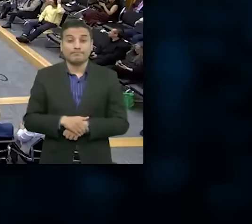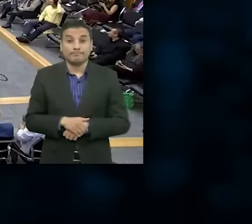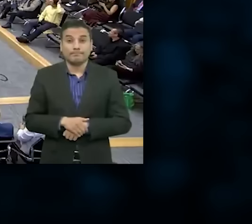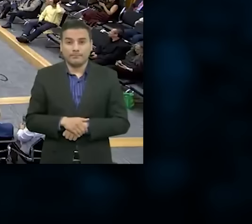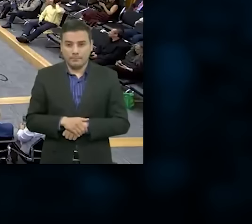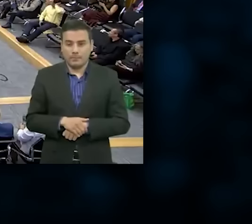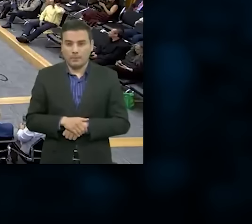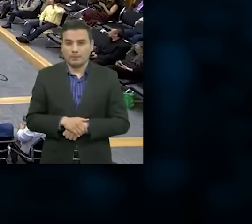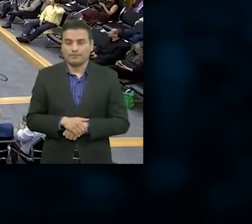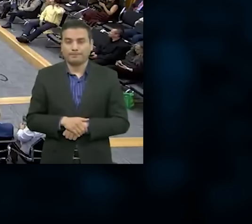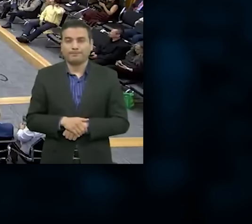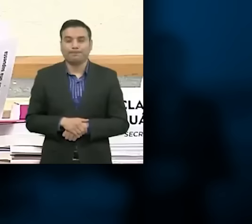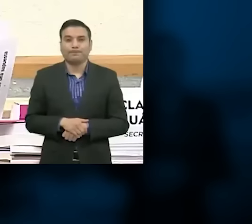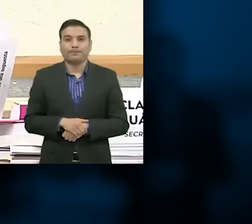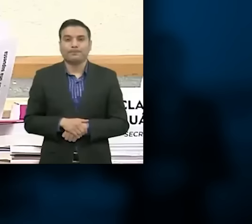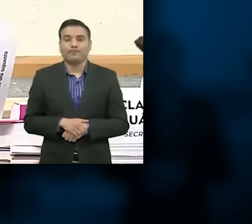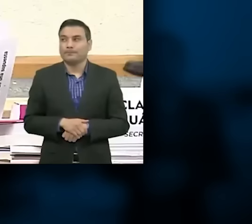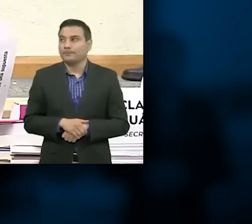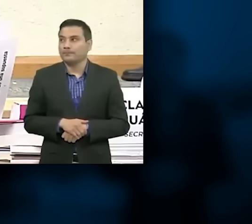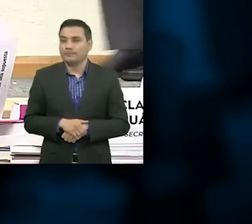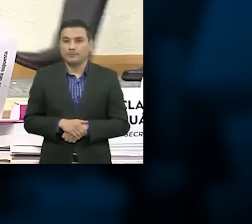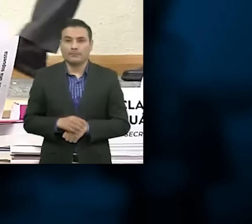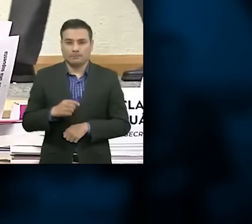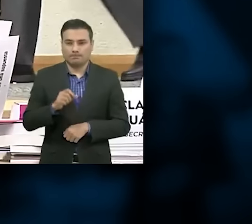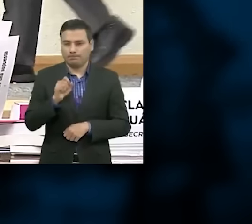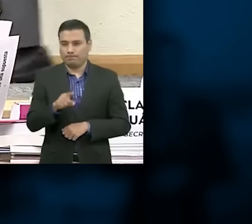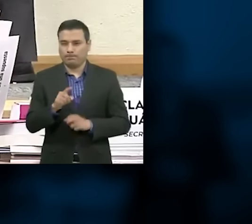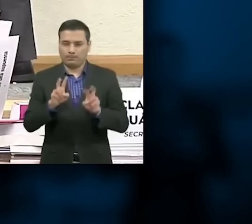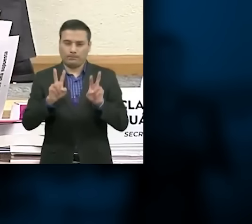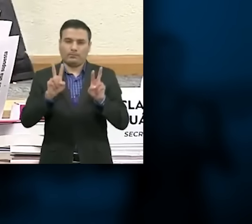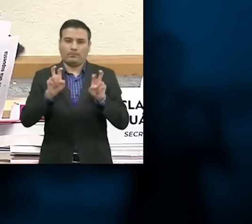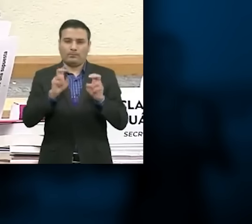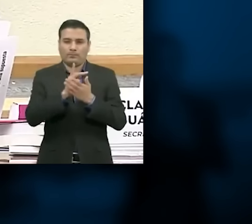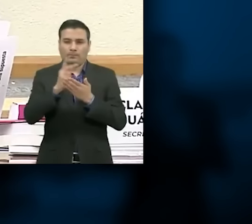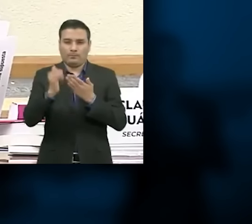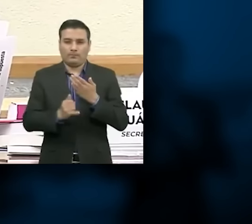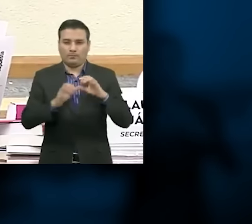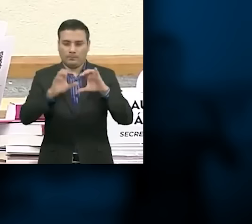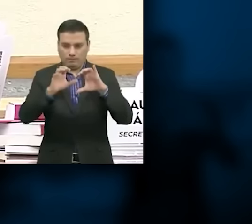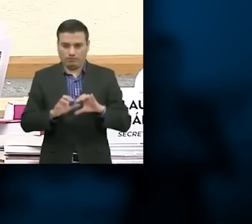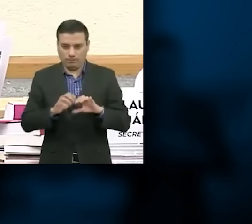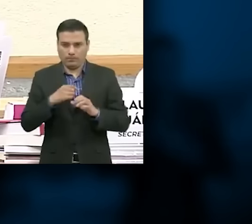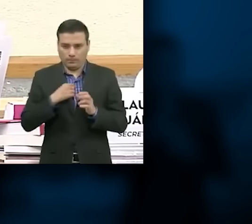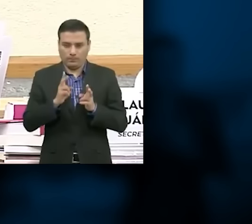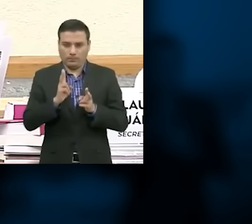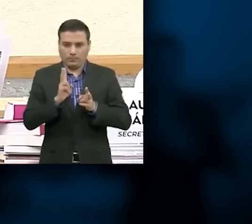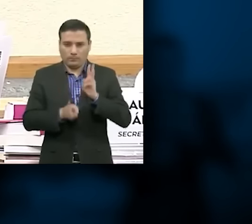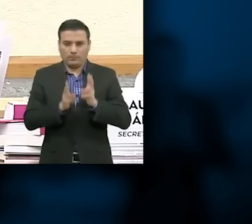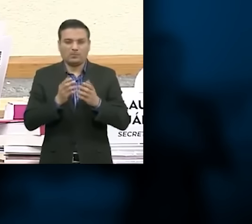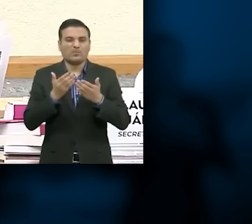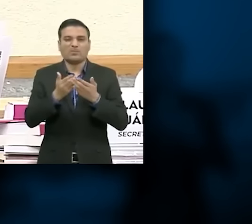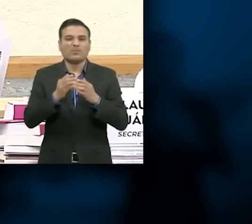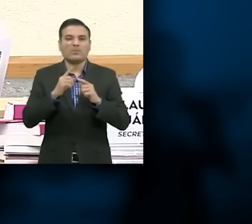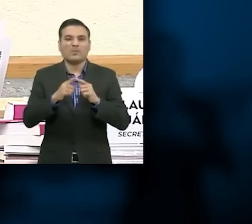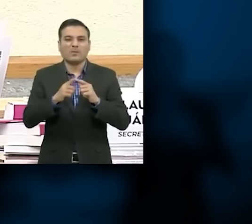Me tomaré un tiempito para hablar de este proyecto que se nos presenta por parte de 6